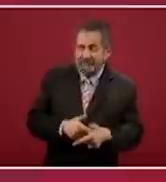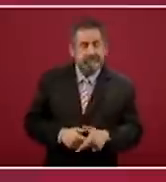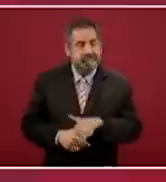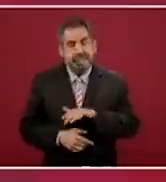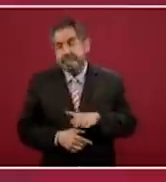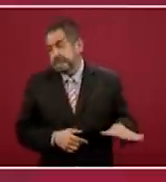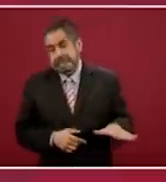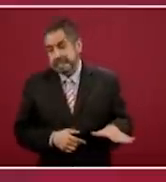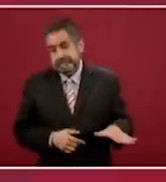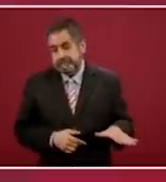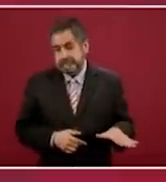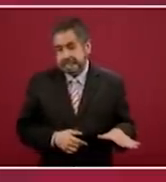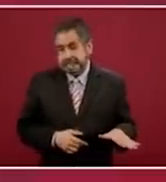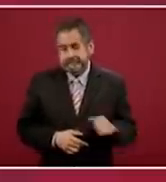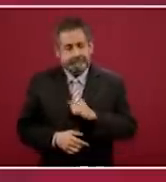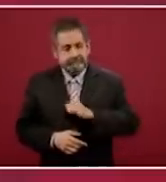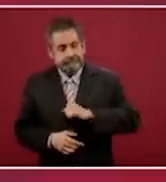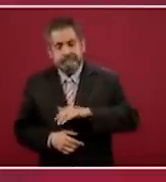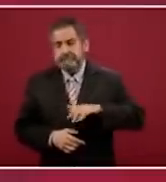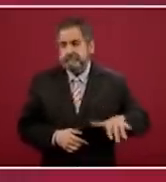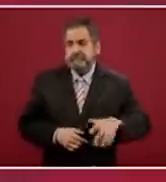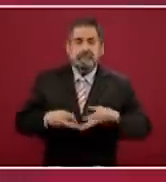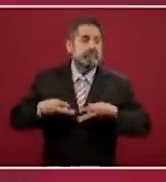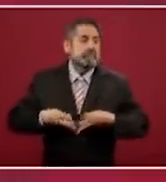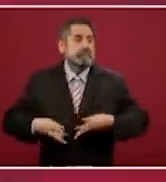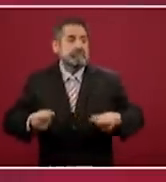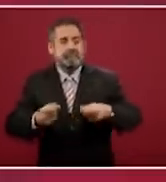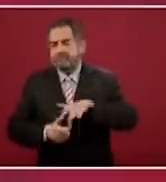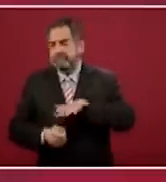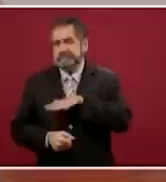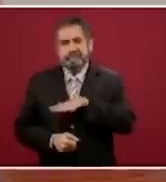de privilegios, de derroche.